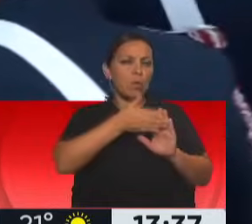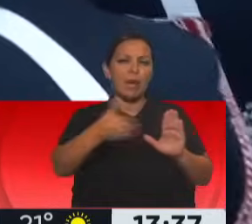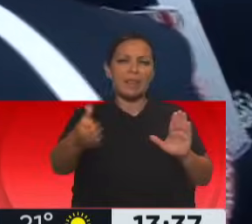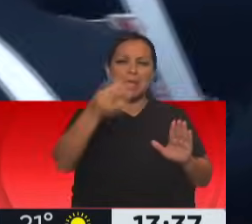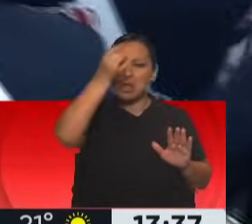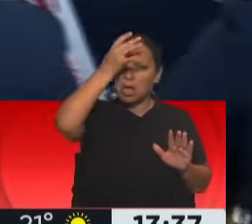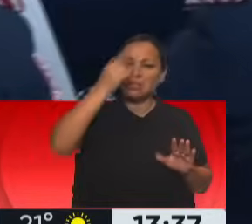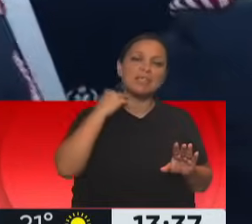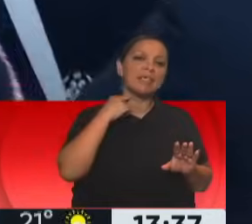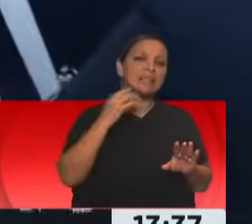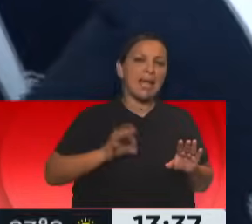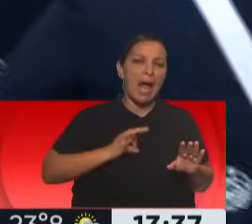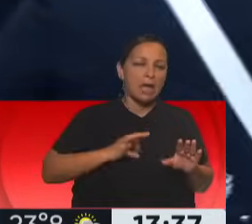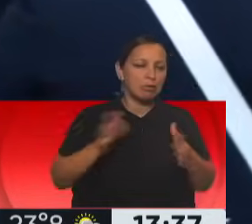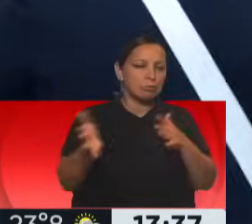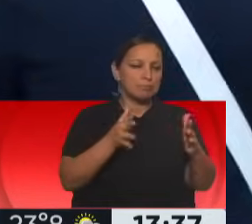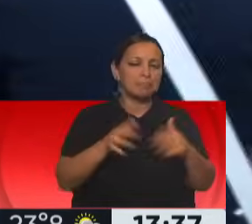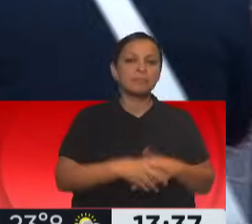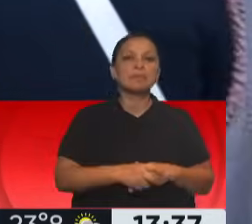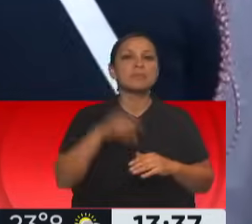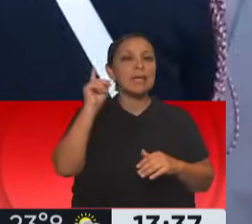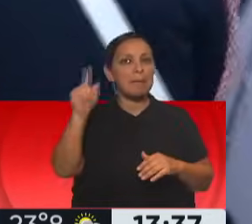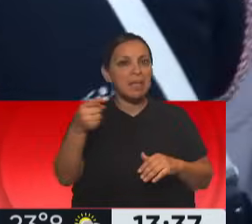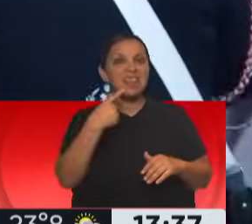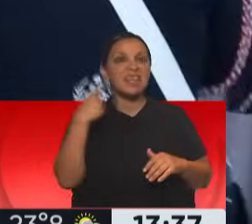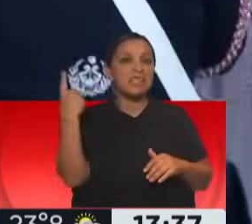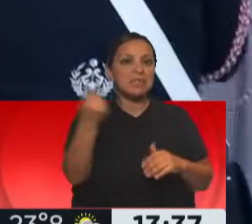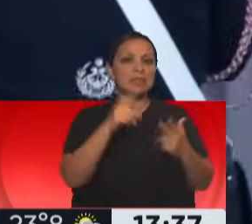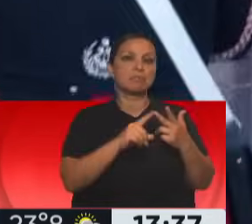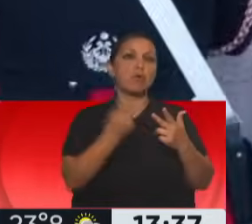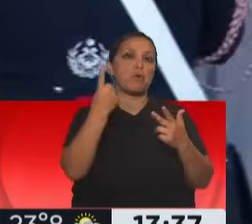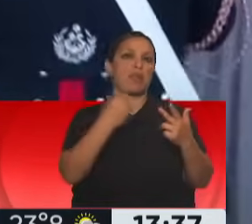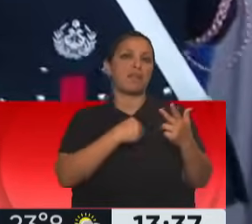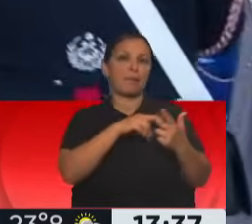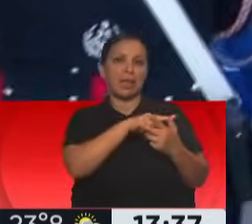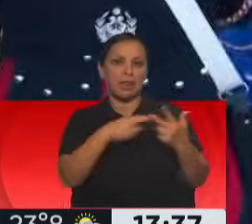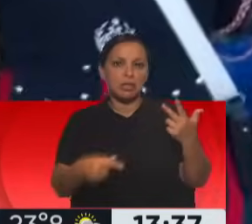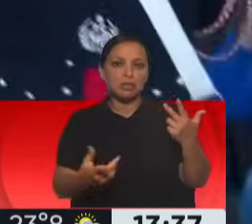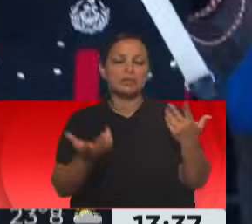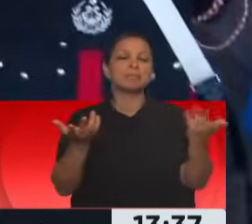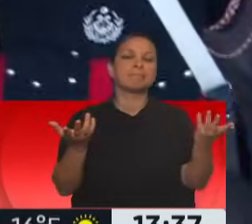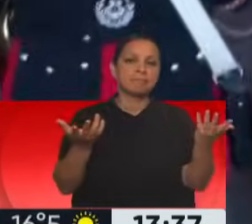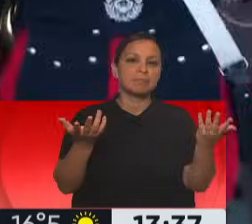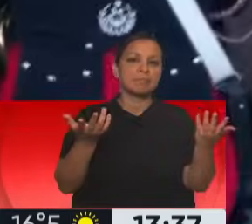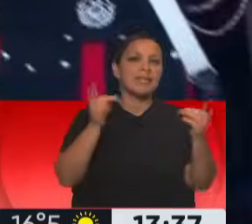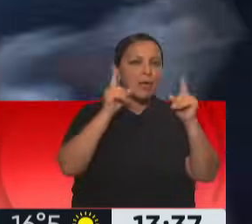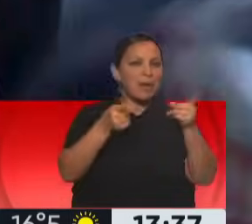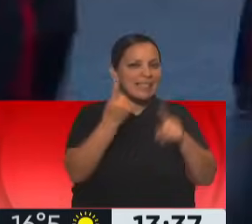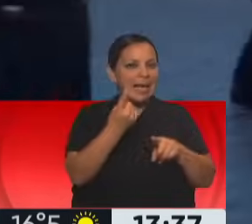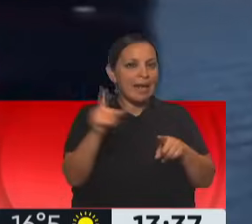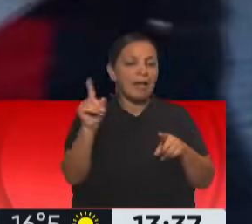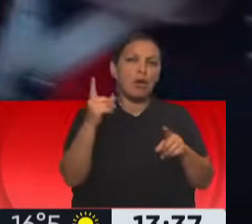si no me equivoco, que ha aparecido también como uno de los candidatos. Sería toda una rareza que un